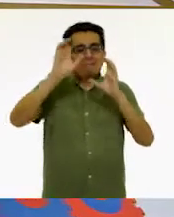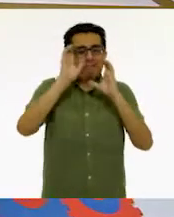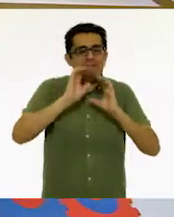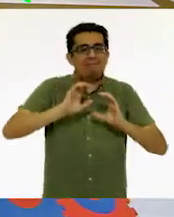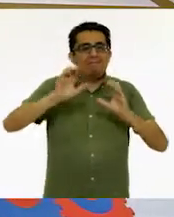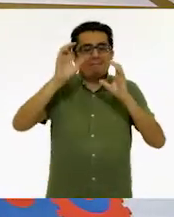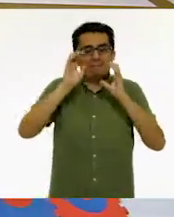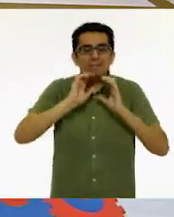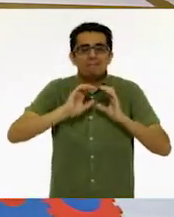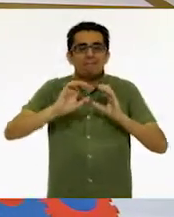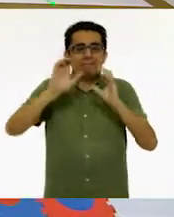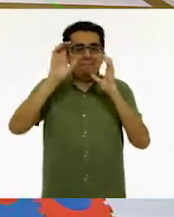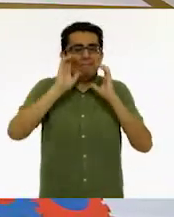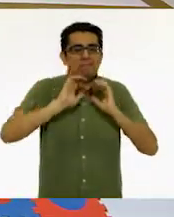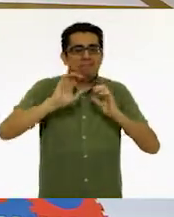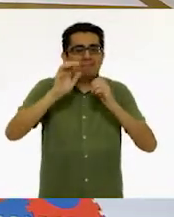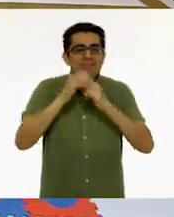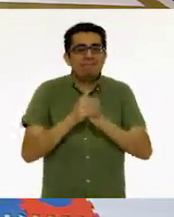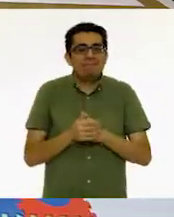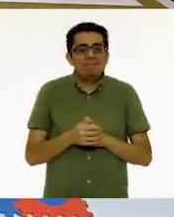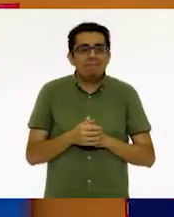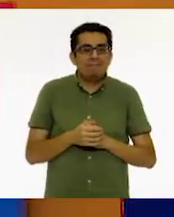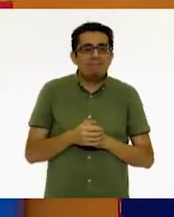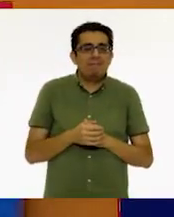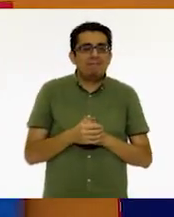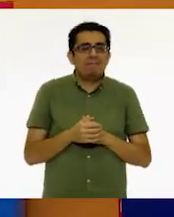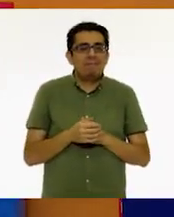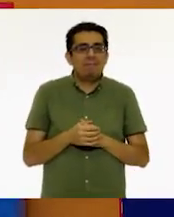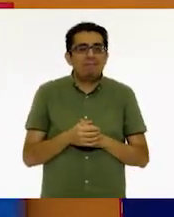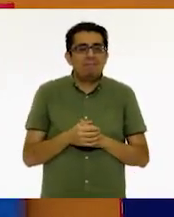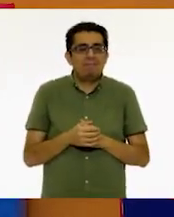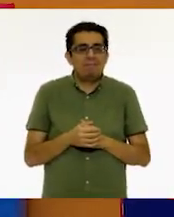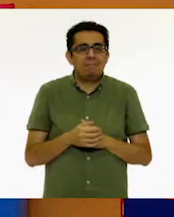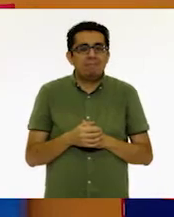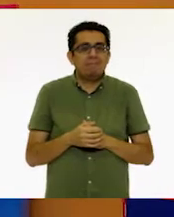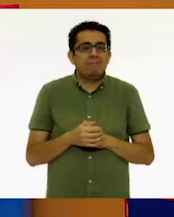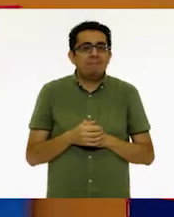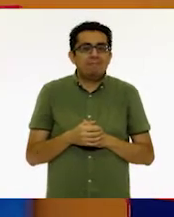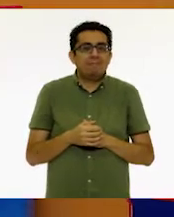Maridiusha, maridiusha, dubididu,